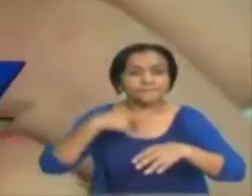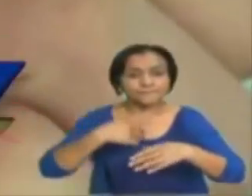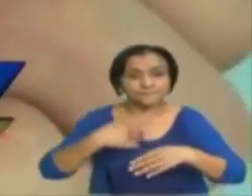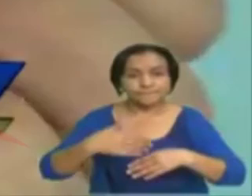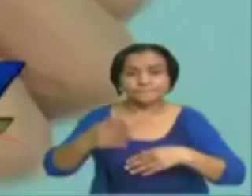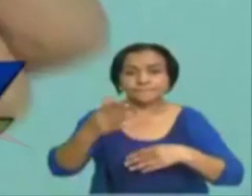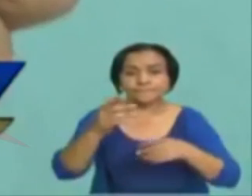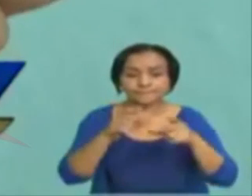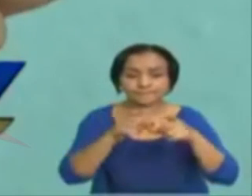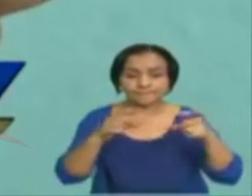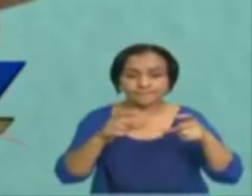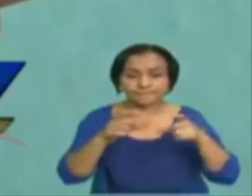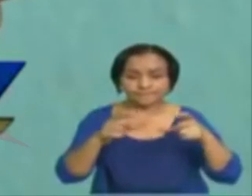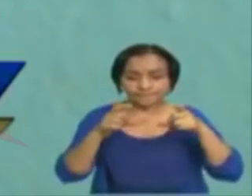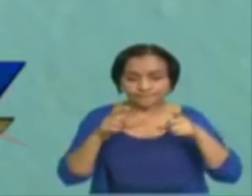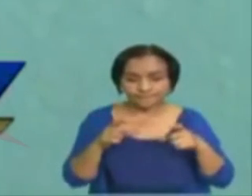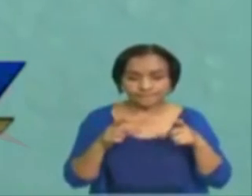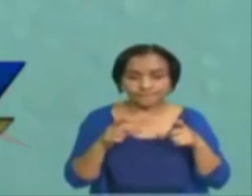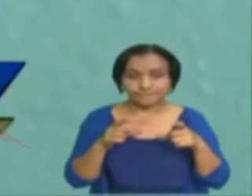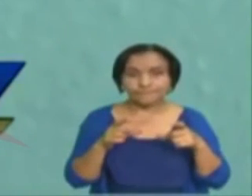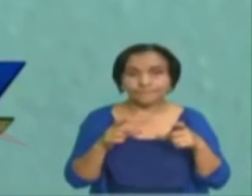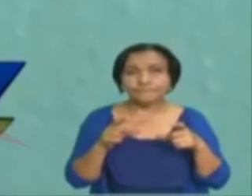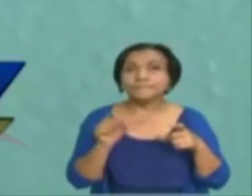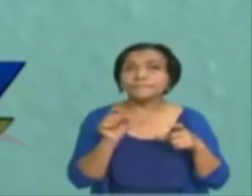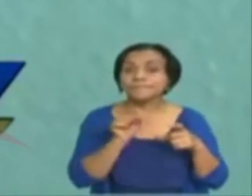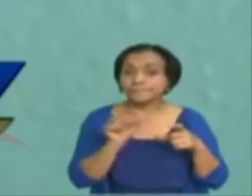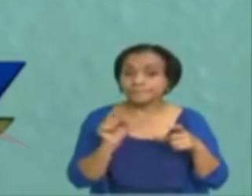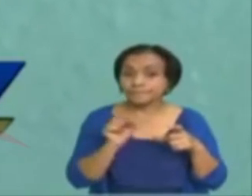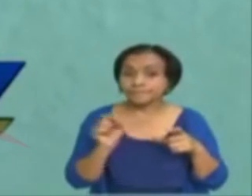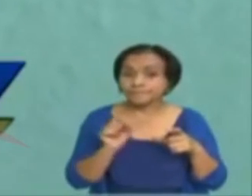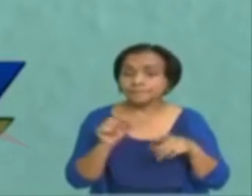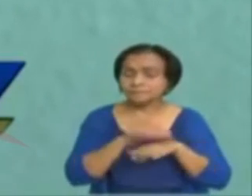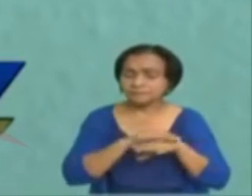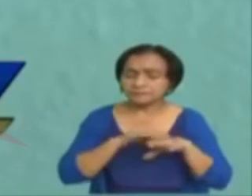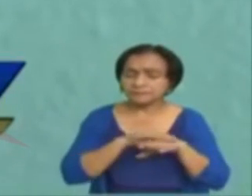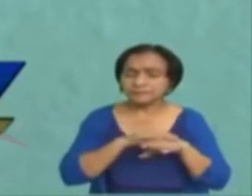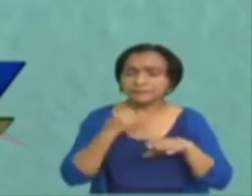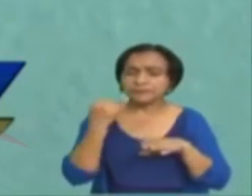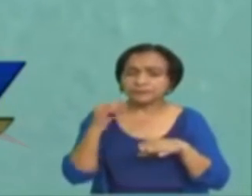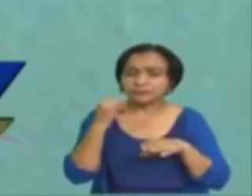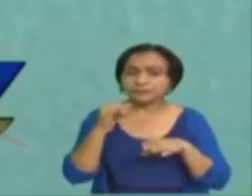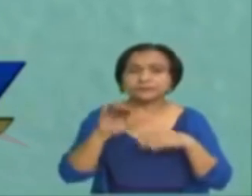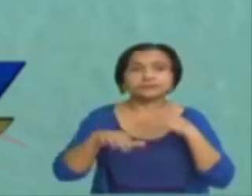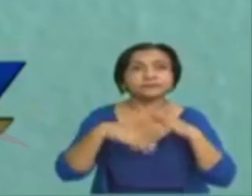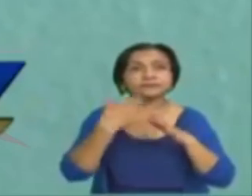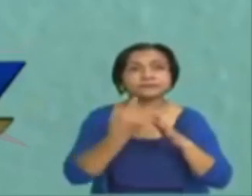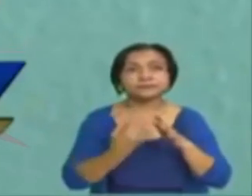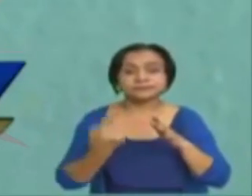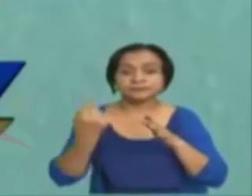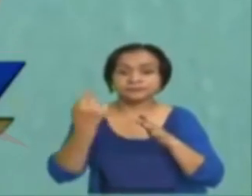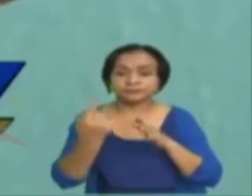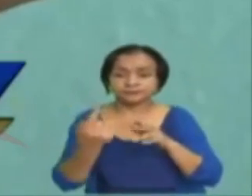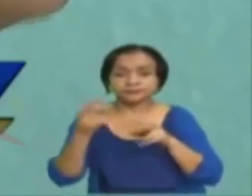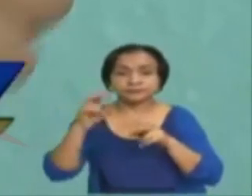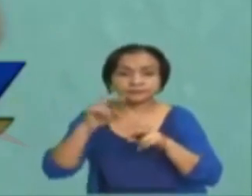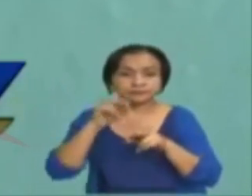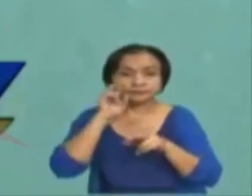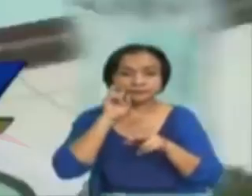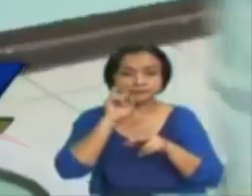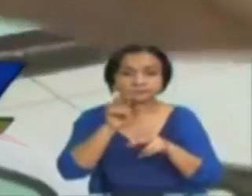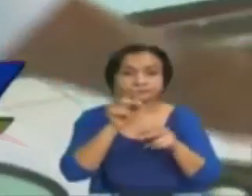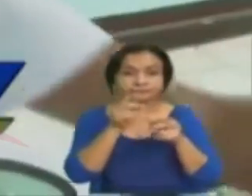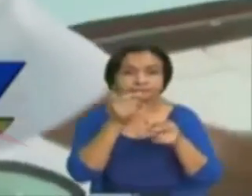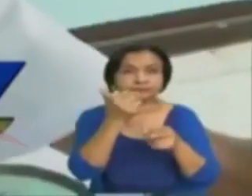Ruiz, a las 8, en el Puesto de Salud Roberto Clemente, a las 8, primeras y segundas, todas estas. En